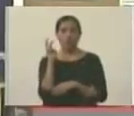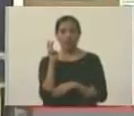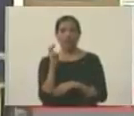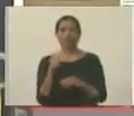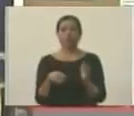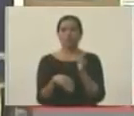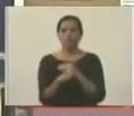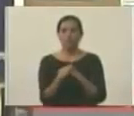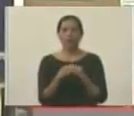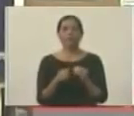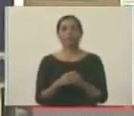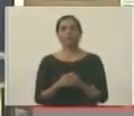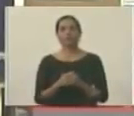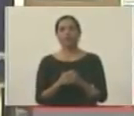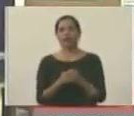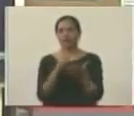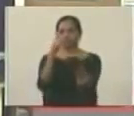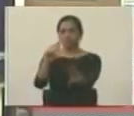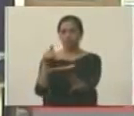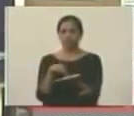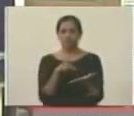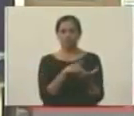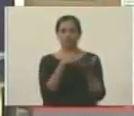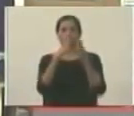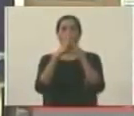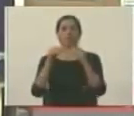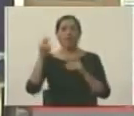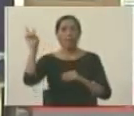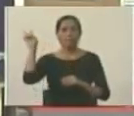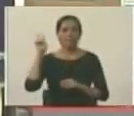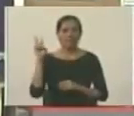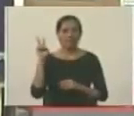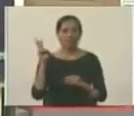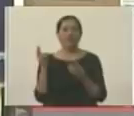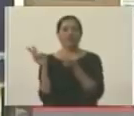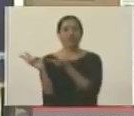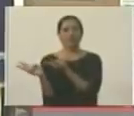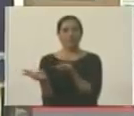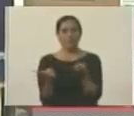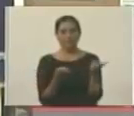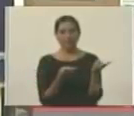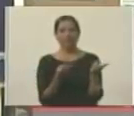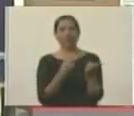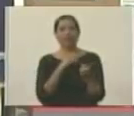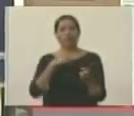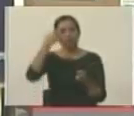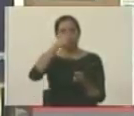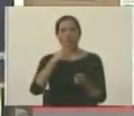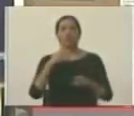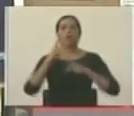a desplegar por Venezuela entera para invitar a nuestro pueblo